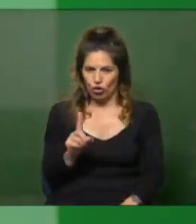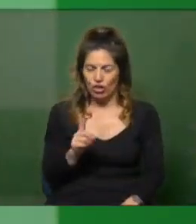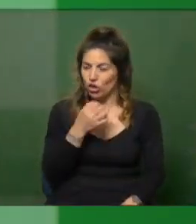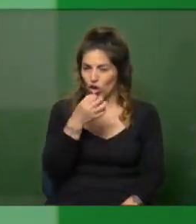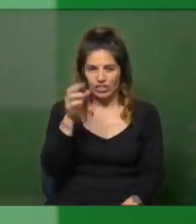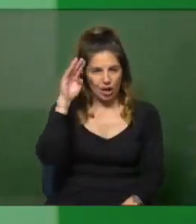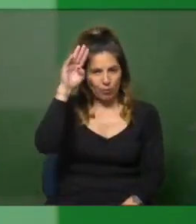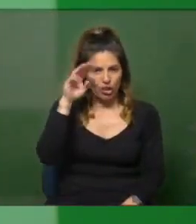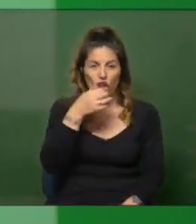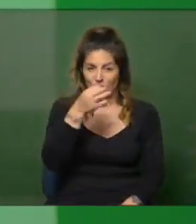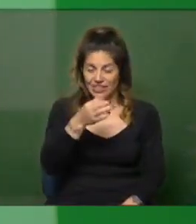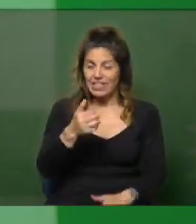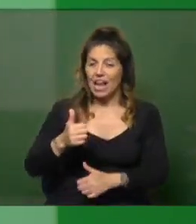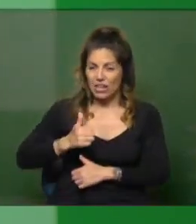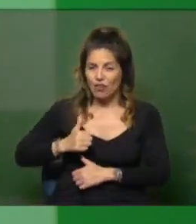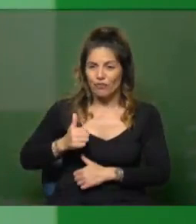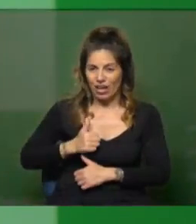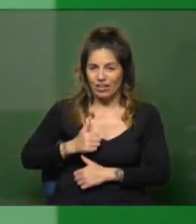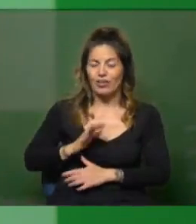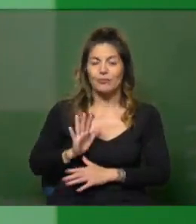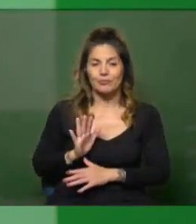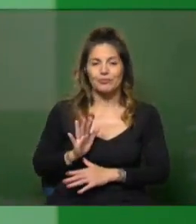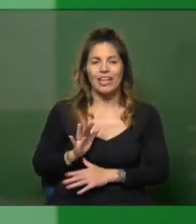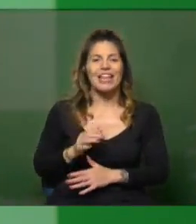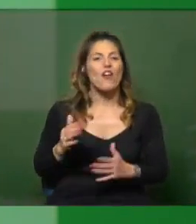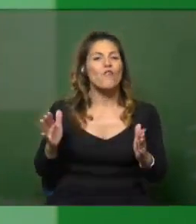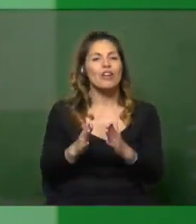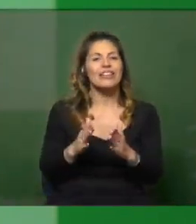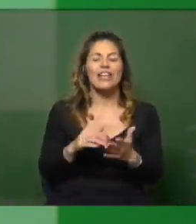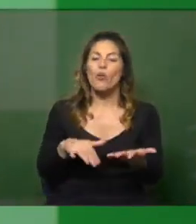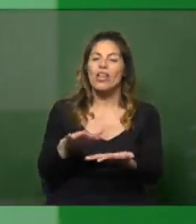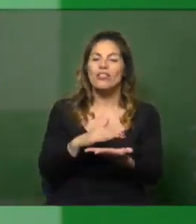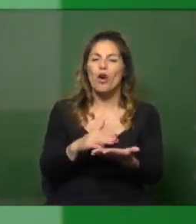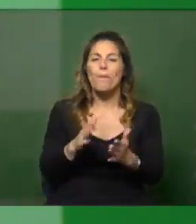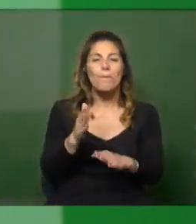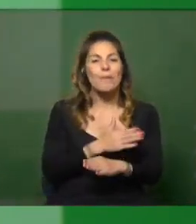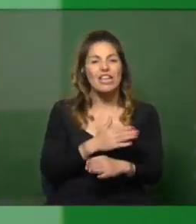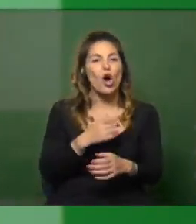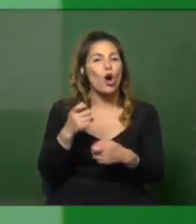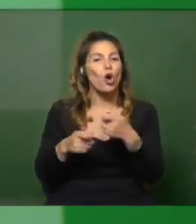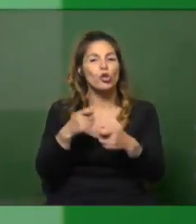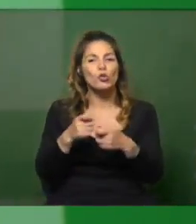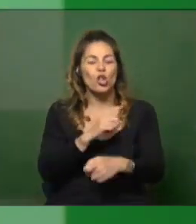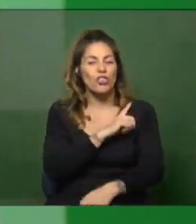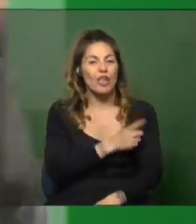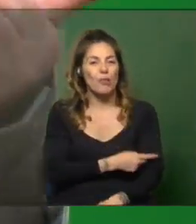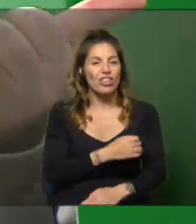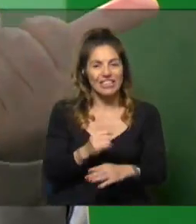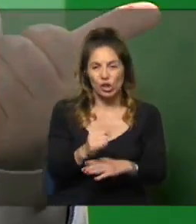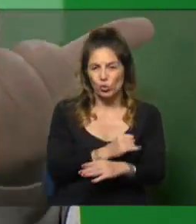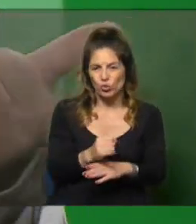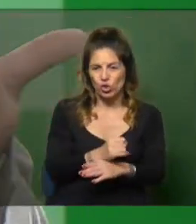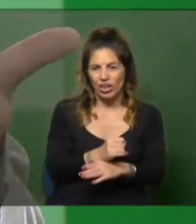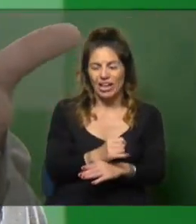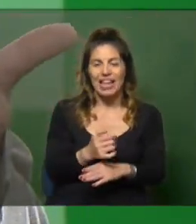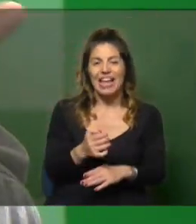bolsonaro lo decían las fuerzas armadas entonces eh estamos frente a un caso de mucha menos construcción de poder institucional creo que